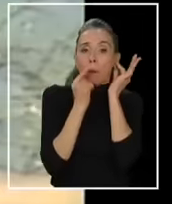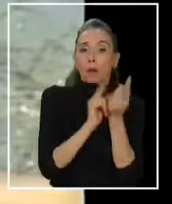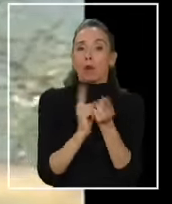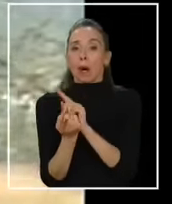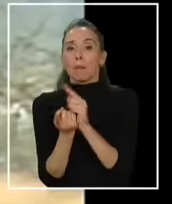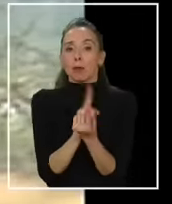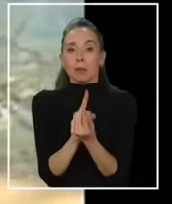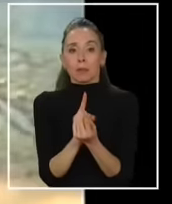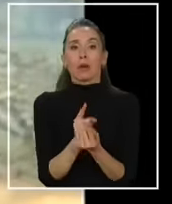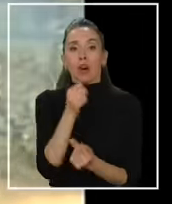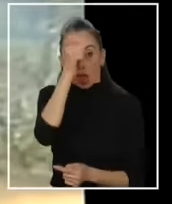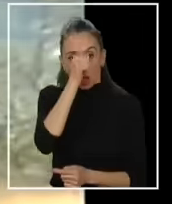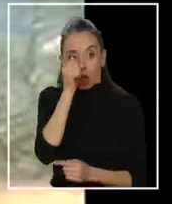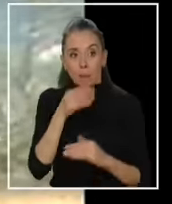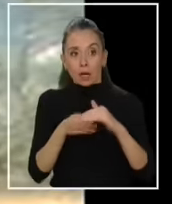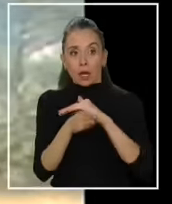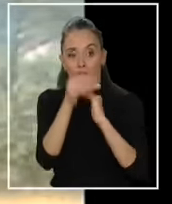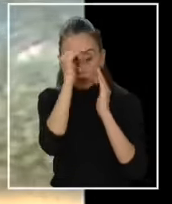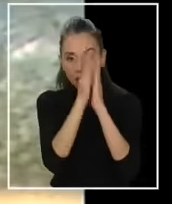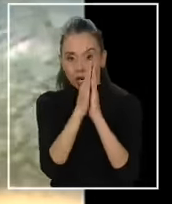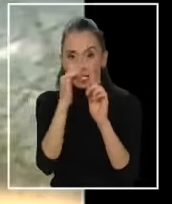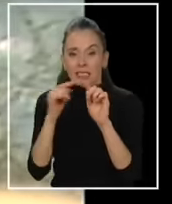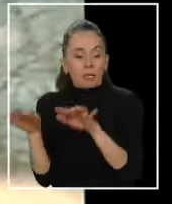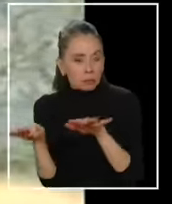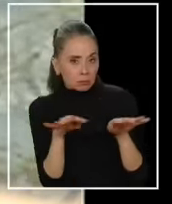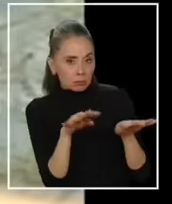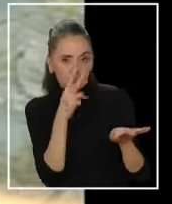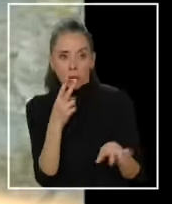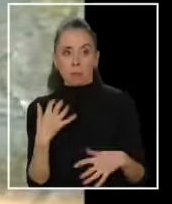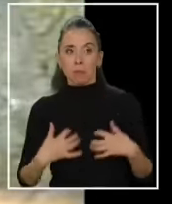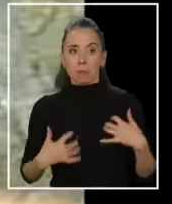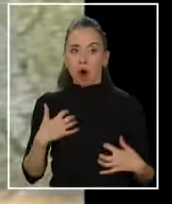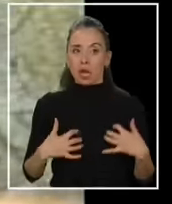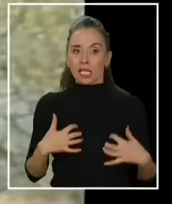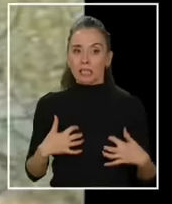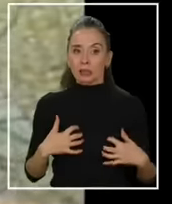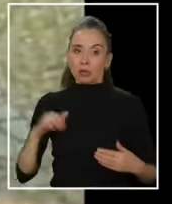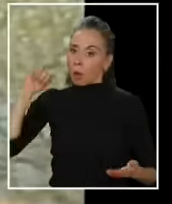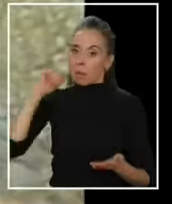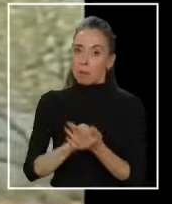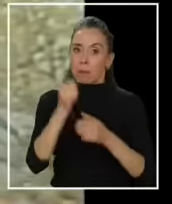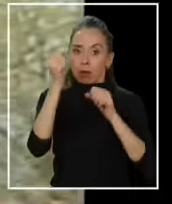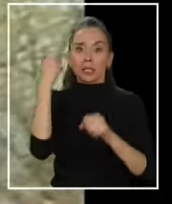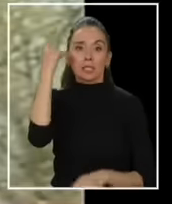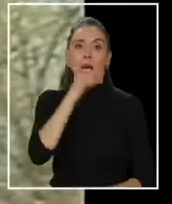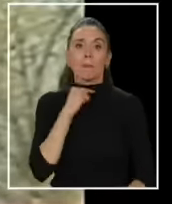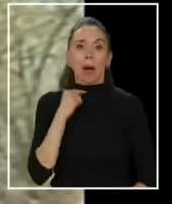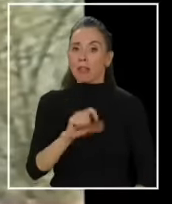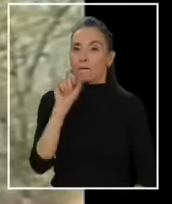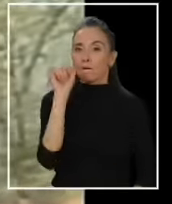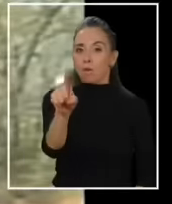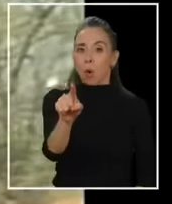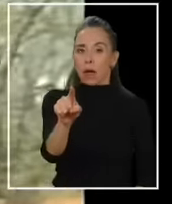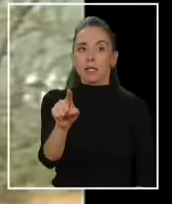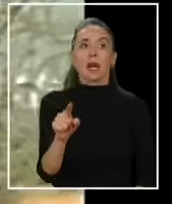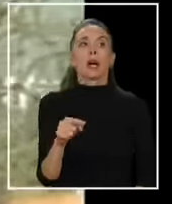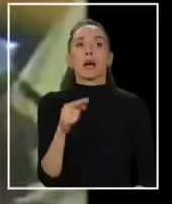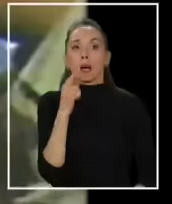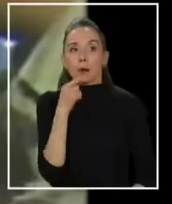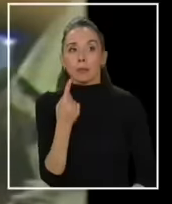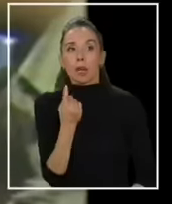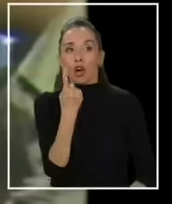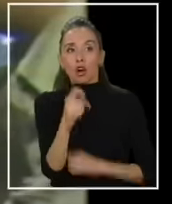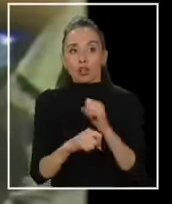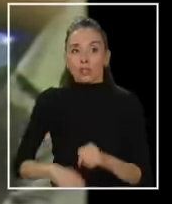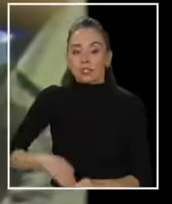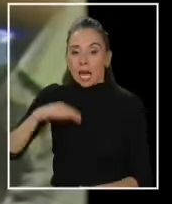Hace un par de domingos entró a una iglesia. Los fieles murmuraron molestos. Fue casi una protesta. El sacerdote lo echó. O sea, siempre de los 11